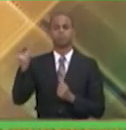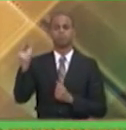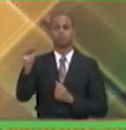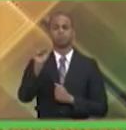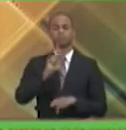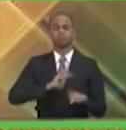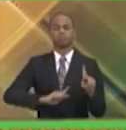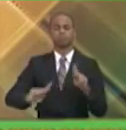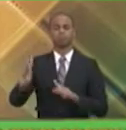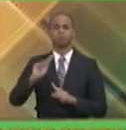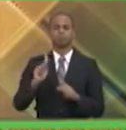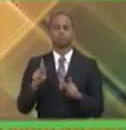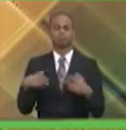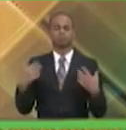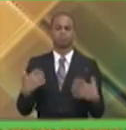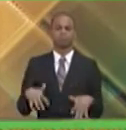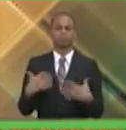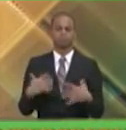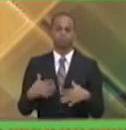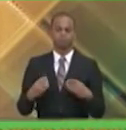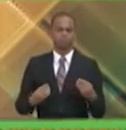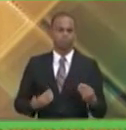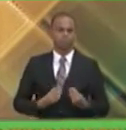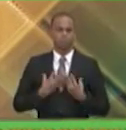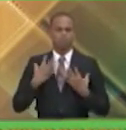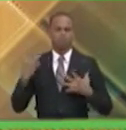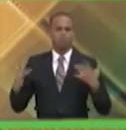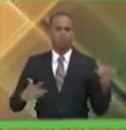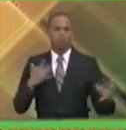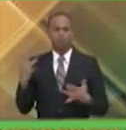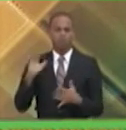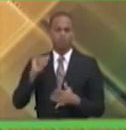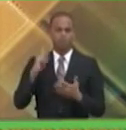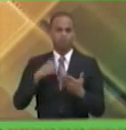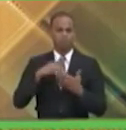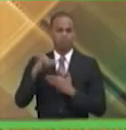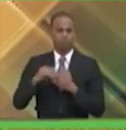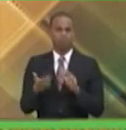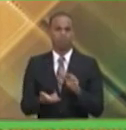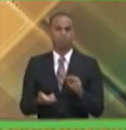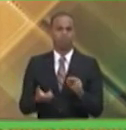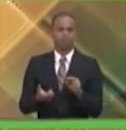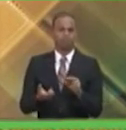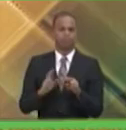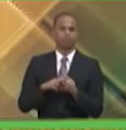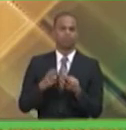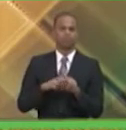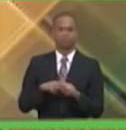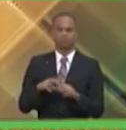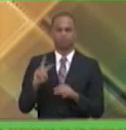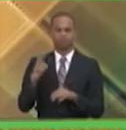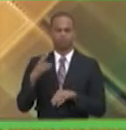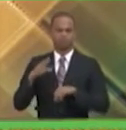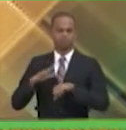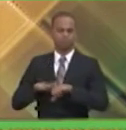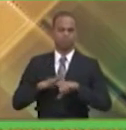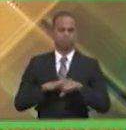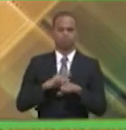han realmente motivado en nuestro proyecto. Ha sido un proyecto de la segunda convocatoria